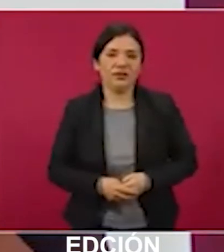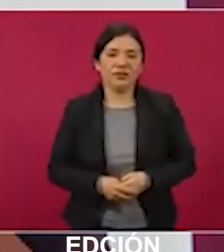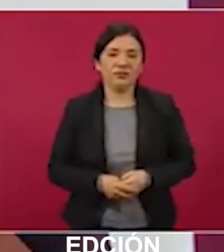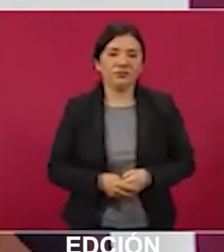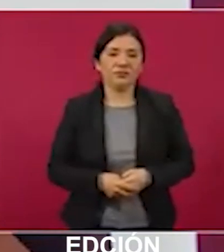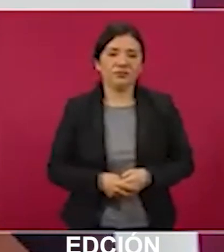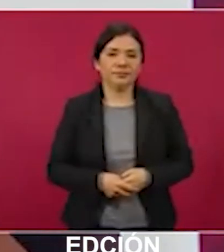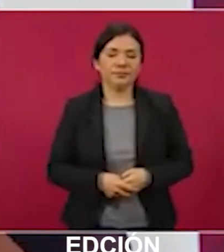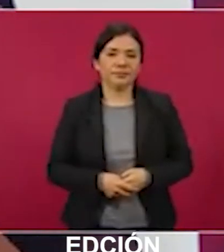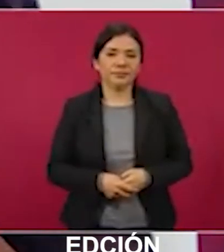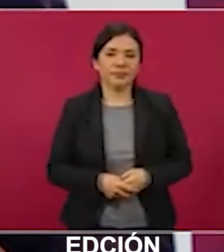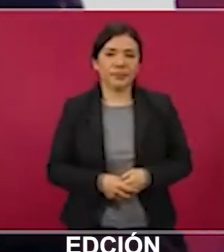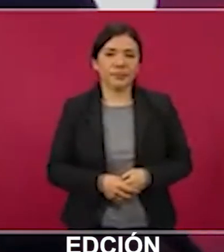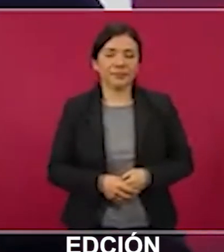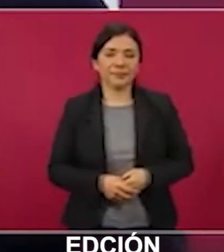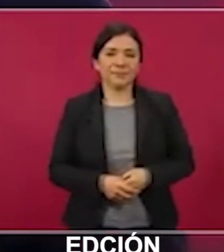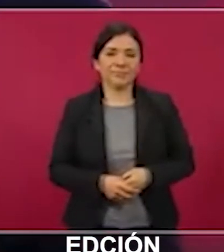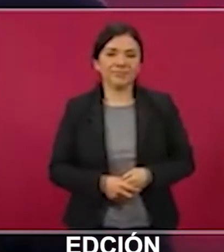Entonces sí,